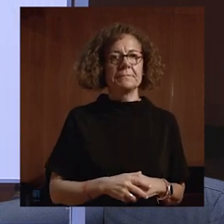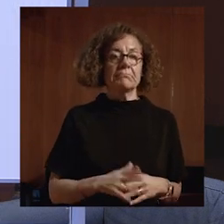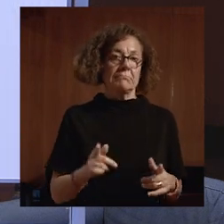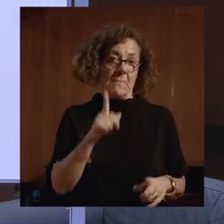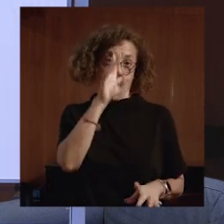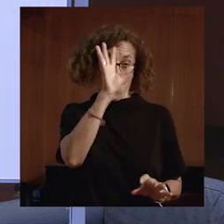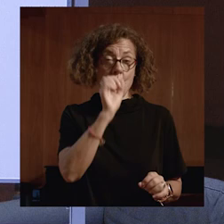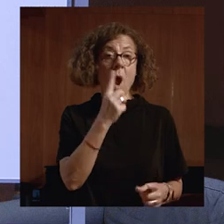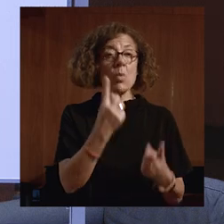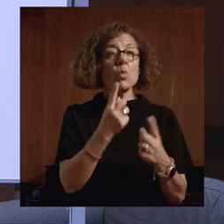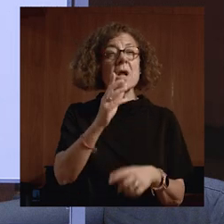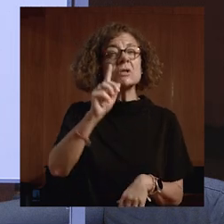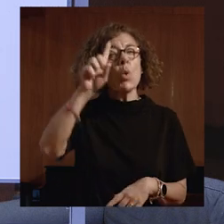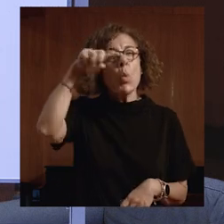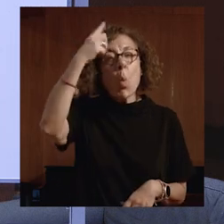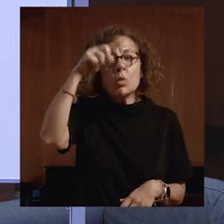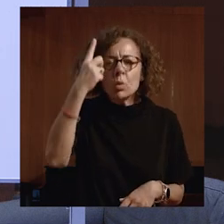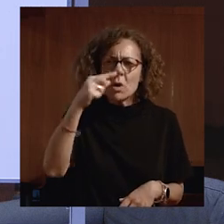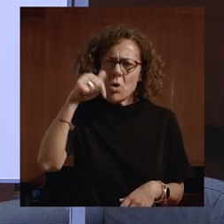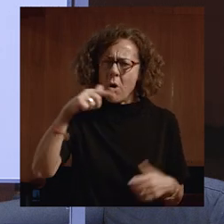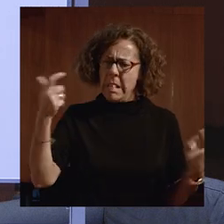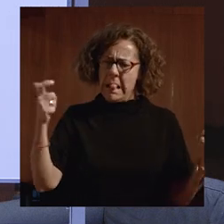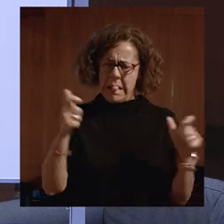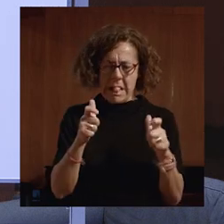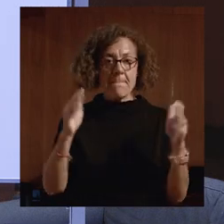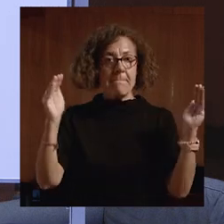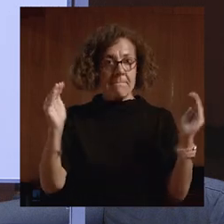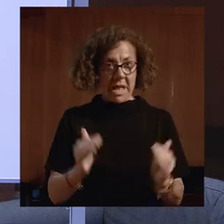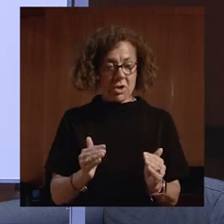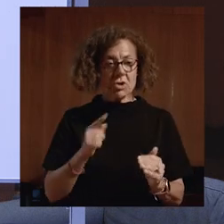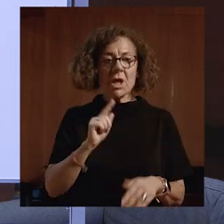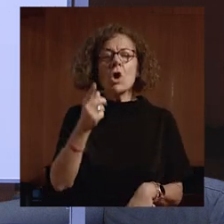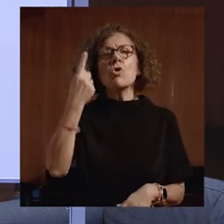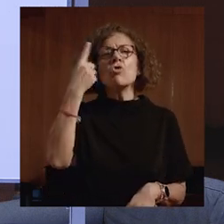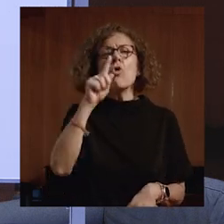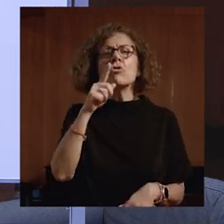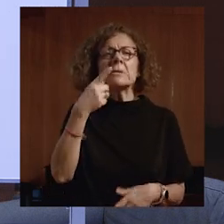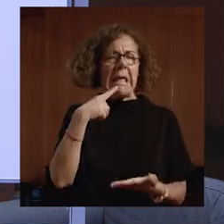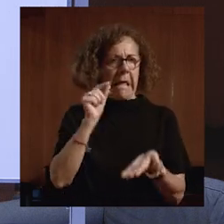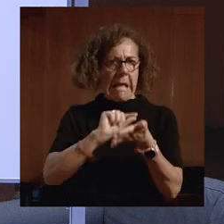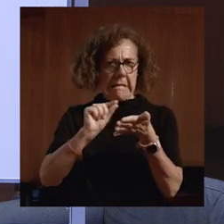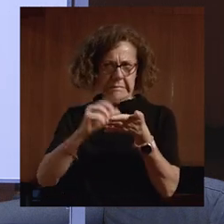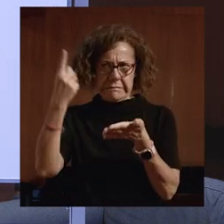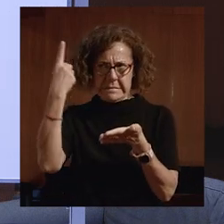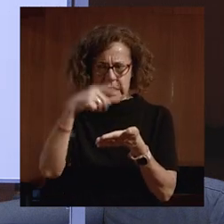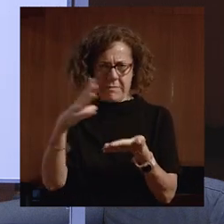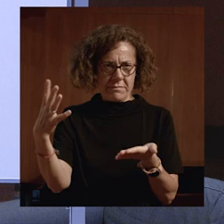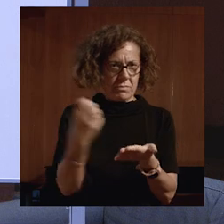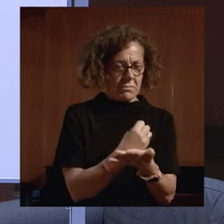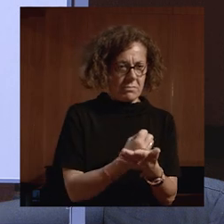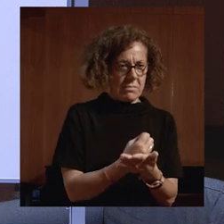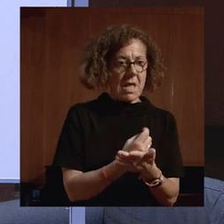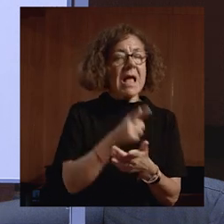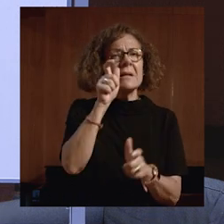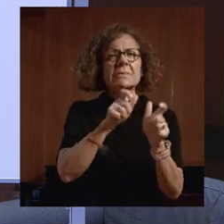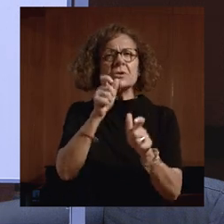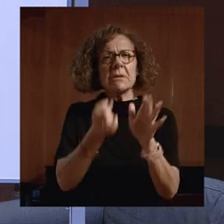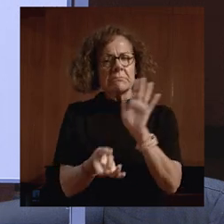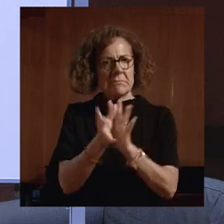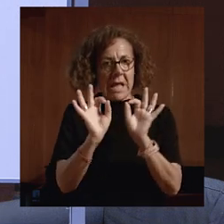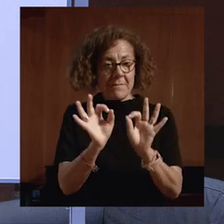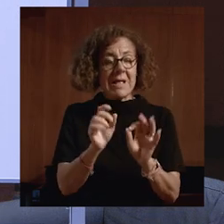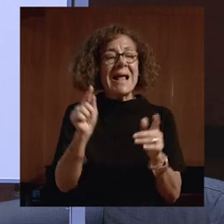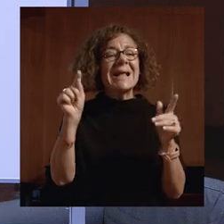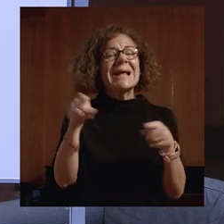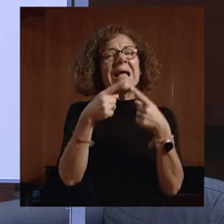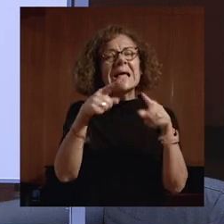Evidentemente hay culturas, hoy en día muchísimas menos en el planeta, que no conocen la escritura. Y el ser humano viene de ahí. Y la escritura